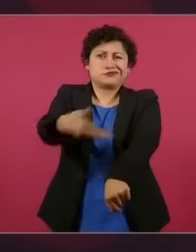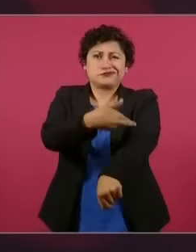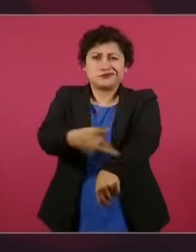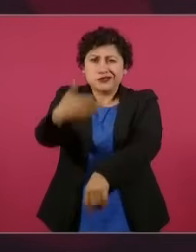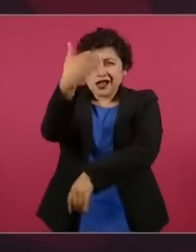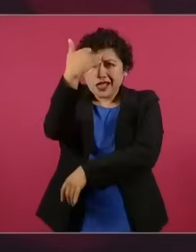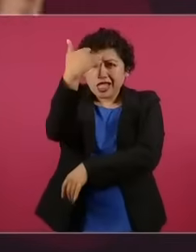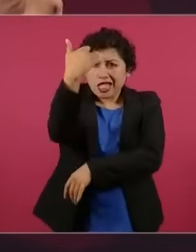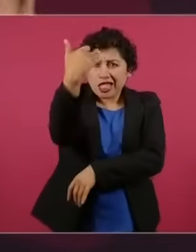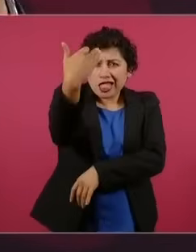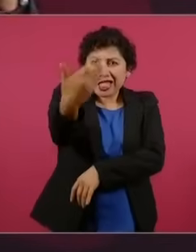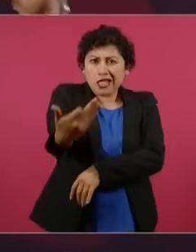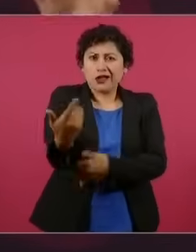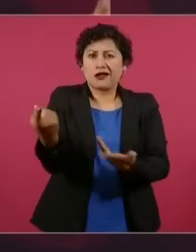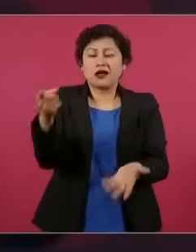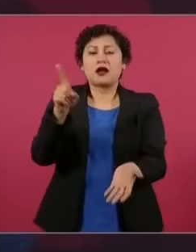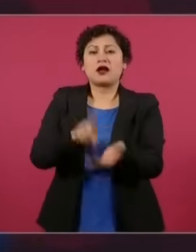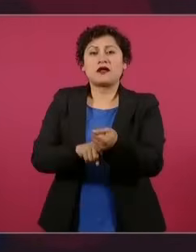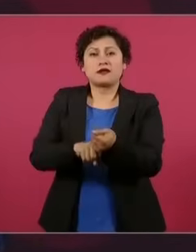de aparatos,